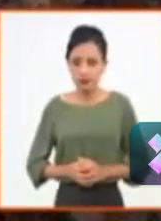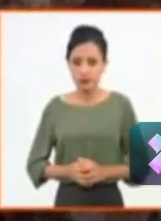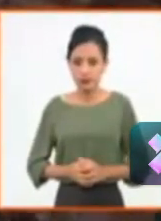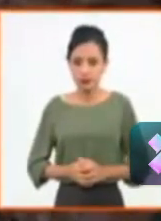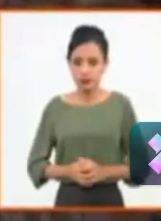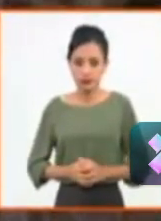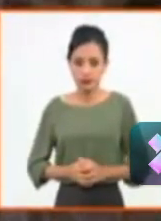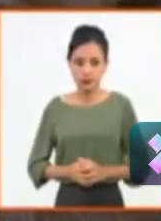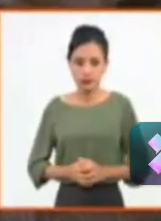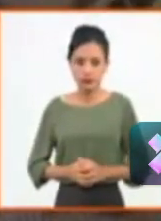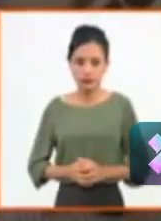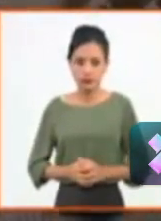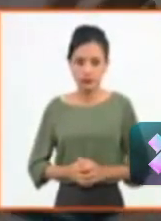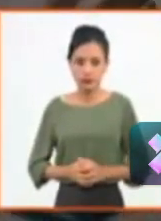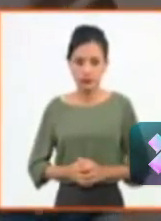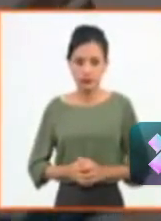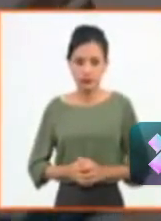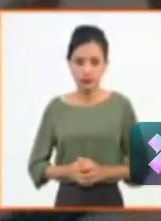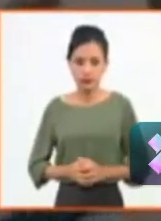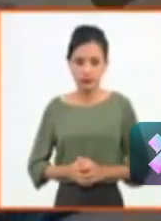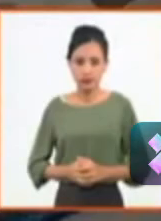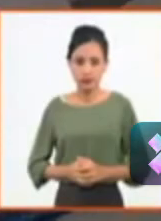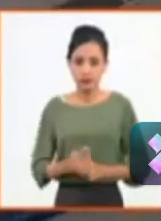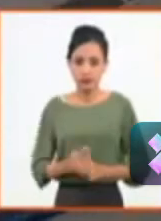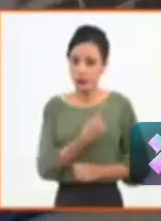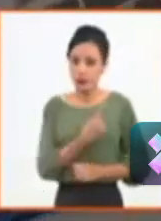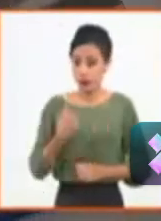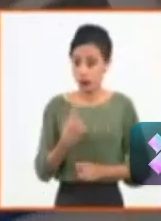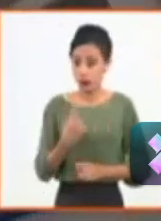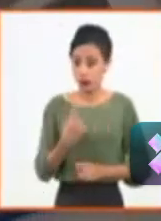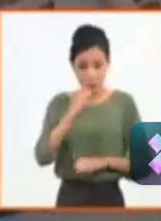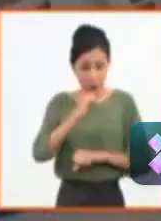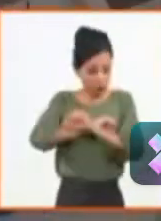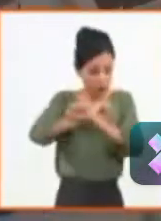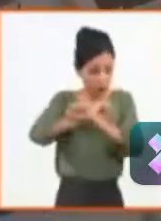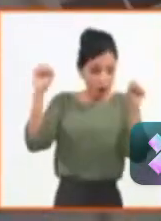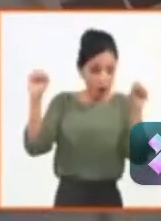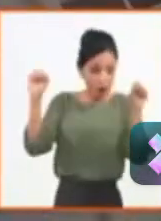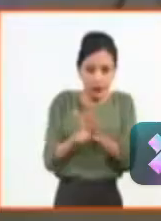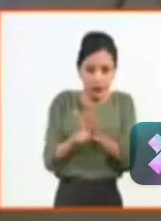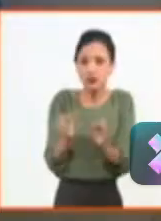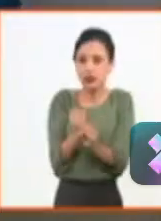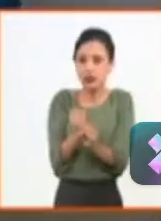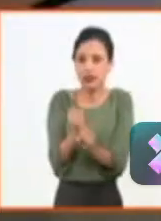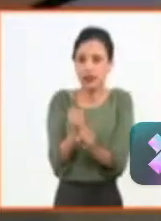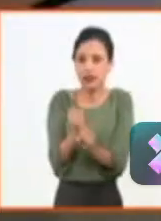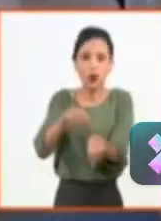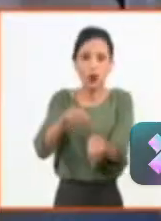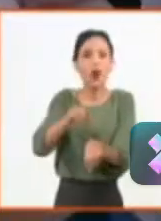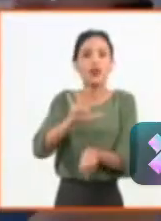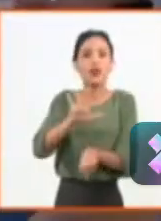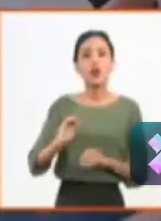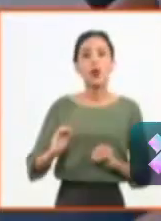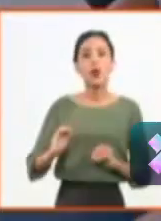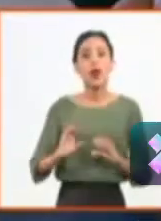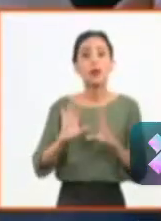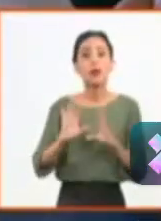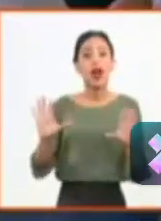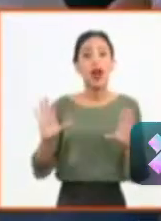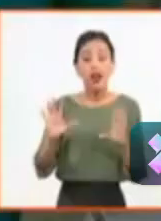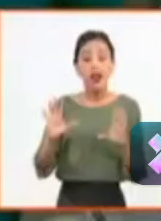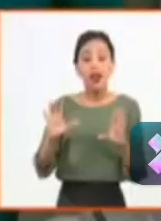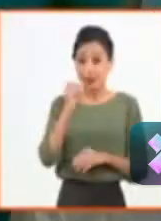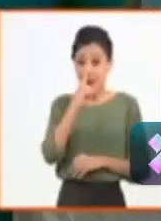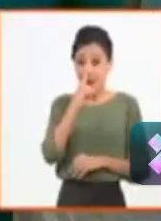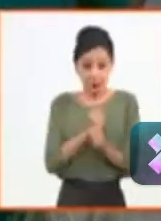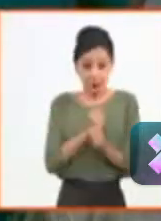Nuestros días empiezan muy temprano y acaban muy tarde. Iniciamos todos los días a las 5 de la mañana con un encuentro con todos los jefes de